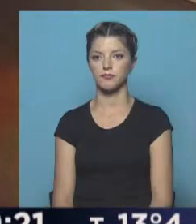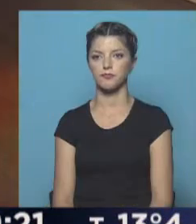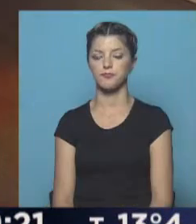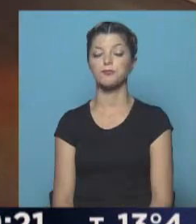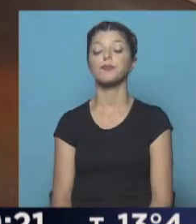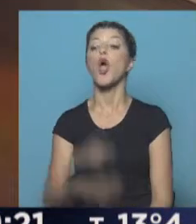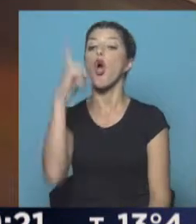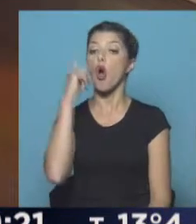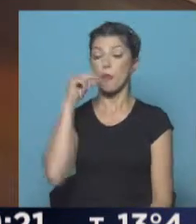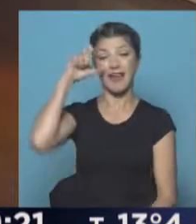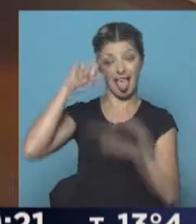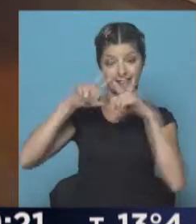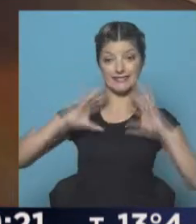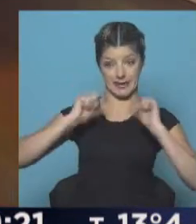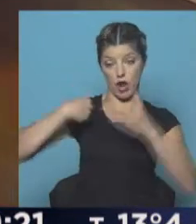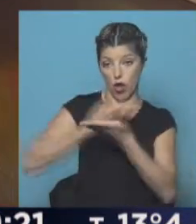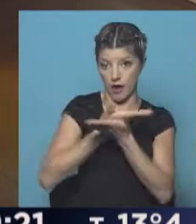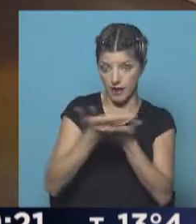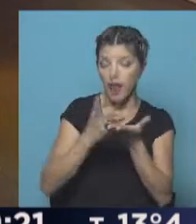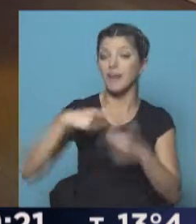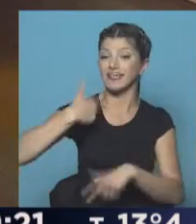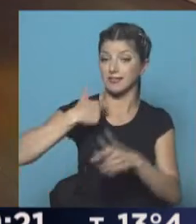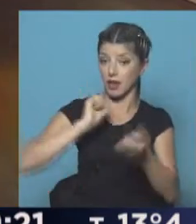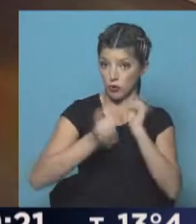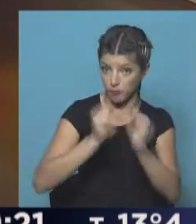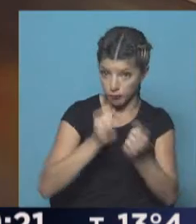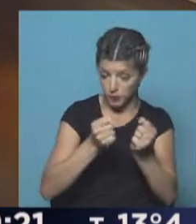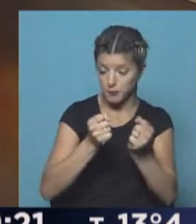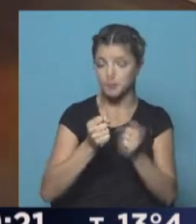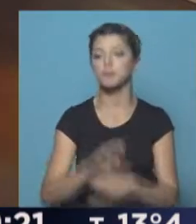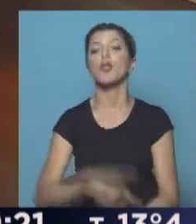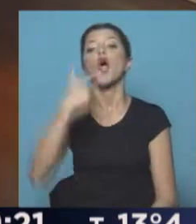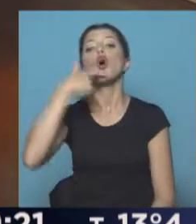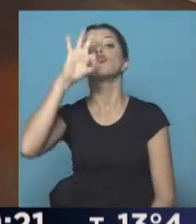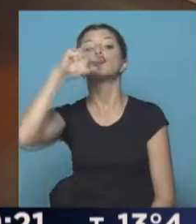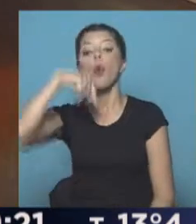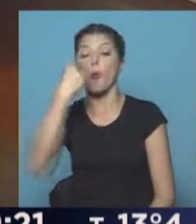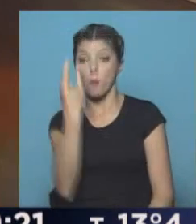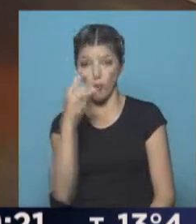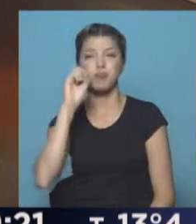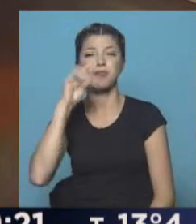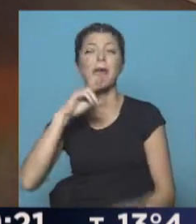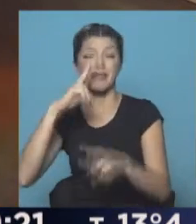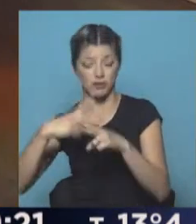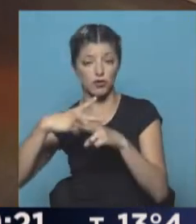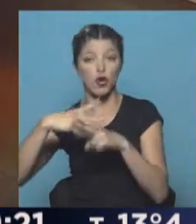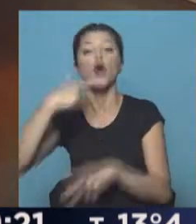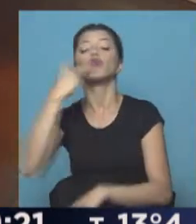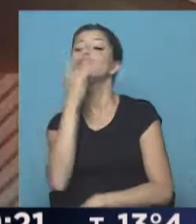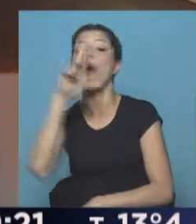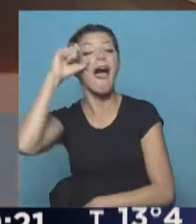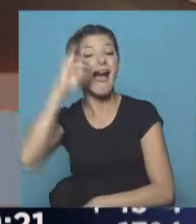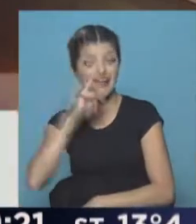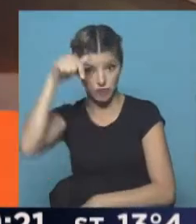desplazado secretario general del Sindicato de Obreros de Marítimos Unidos, SOMU, Omar Caballo Suárez, quedó detenido hoy.